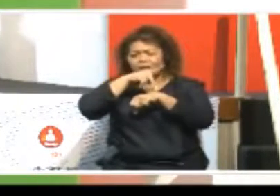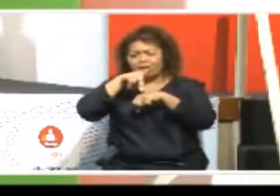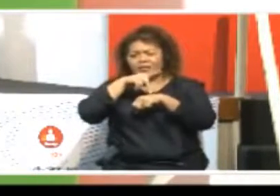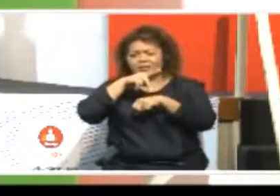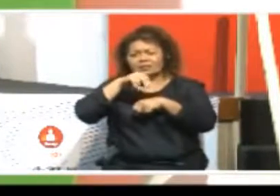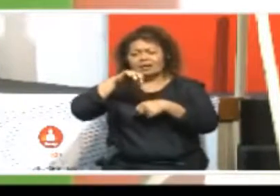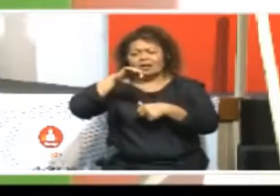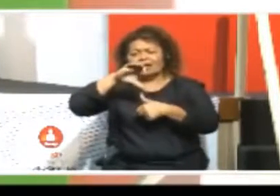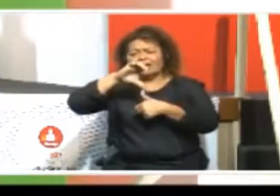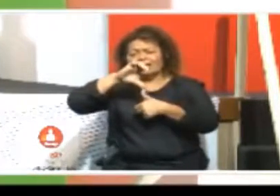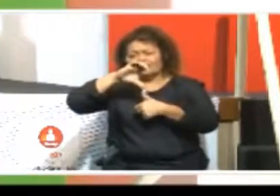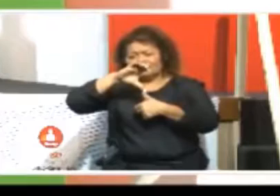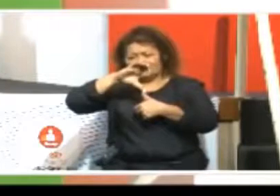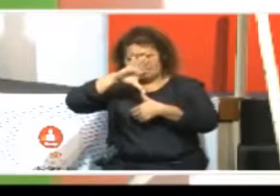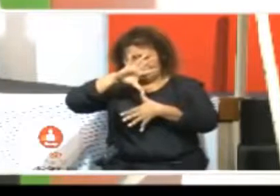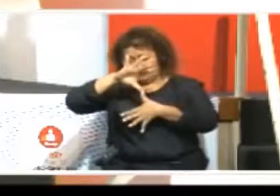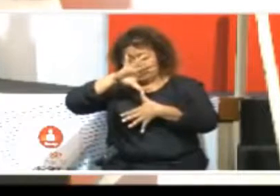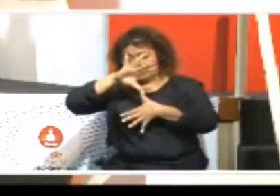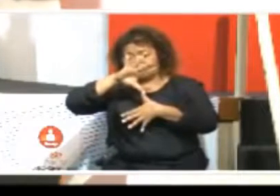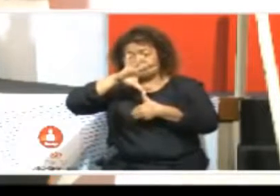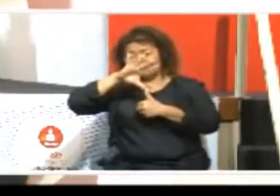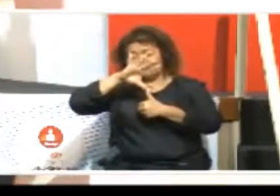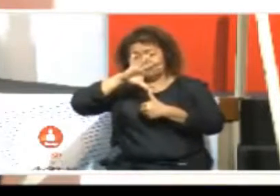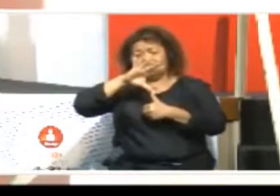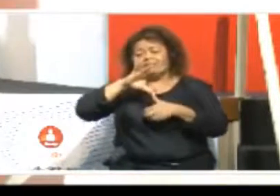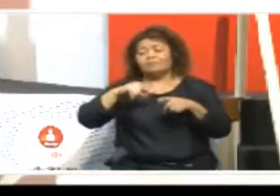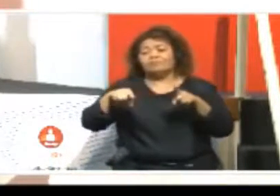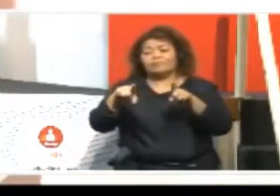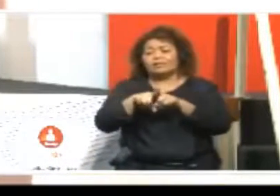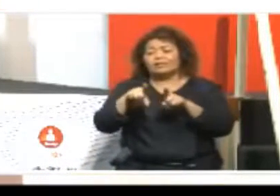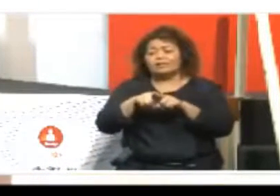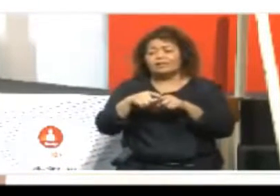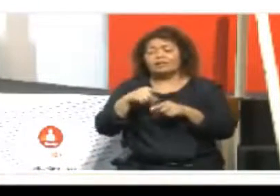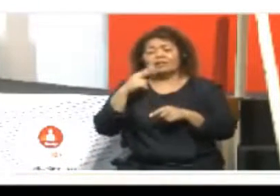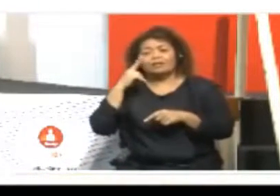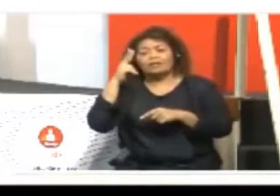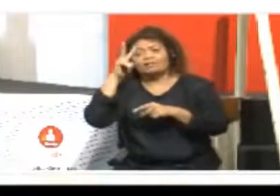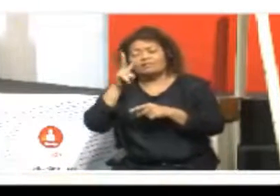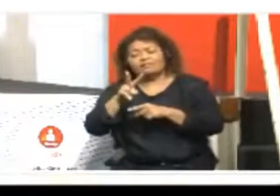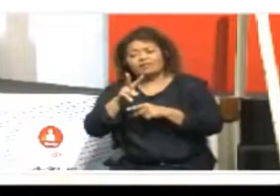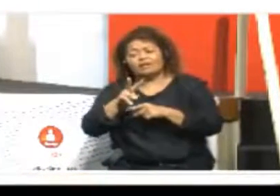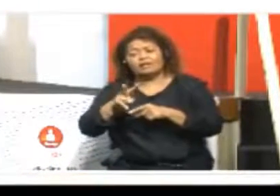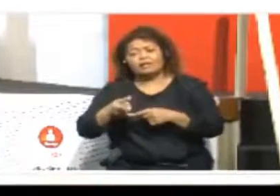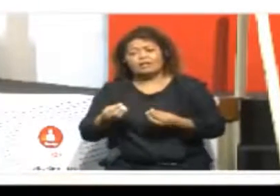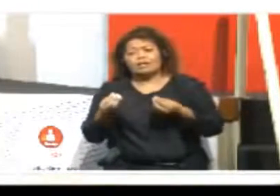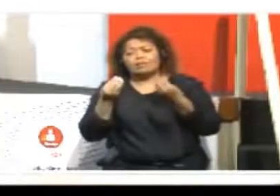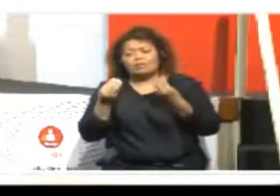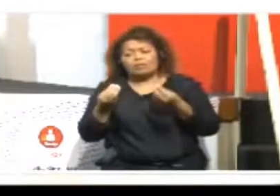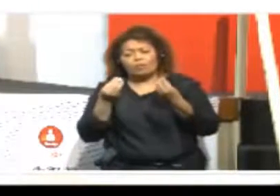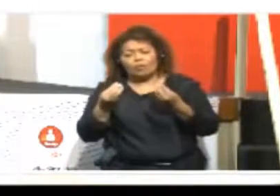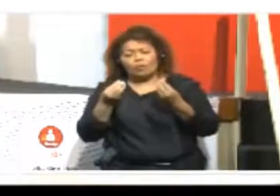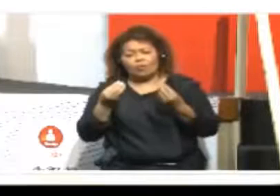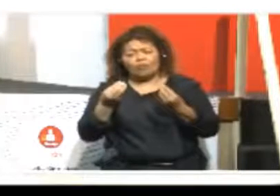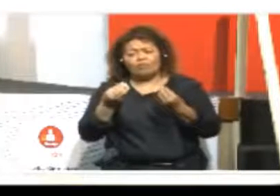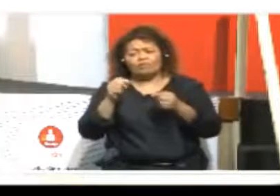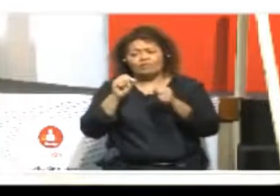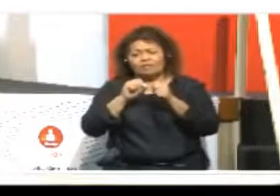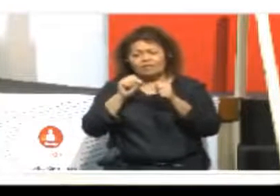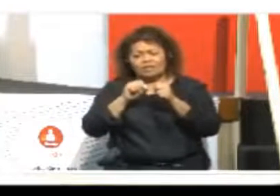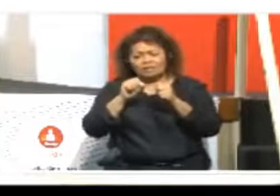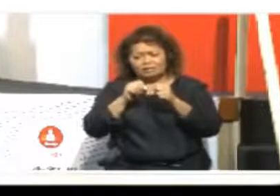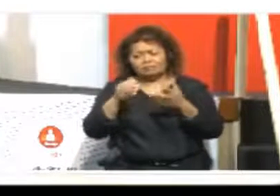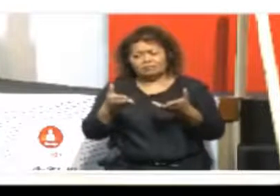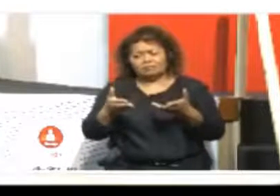países de Latinoamérica, es identificar esas prácticas que supuestamente han sido promovidas y yo las he